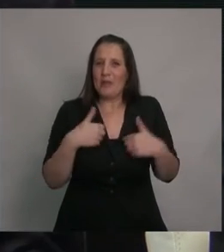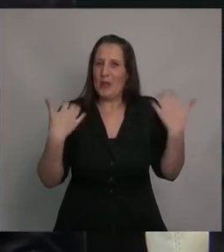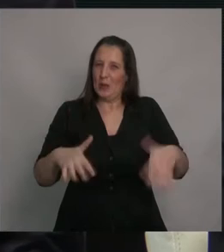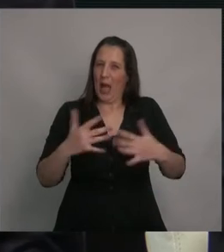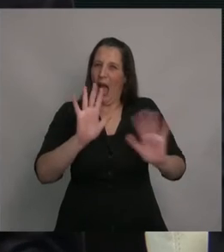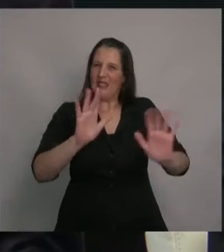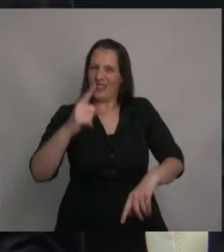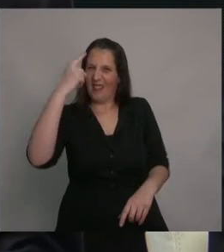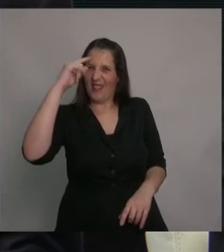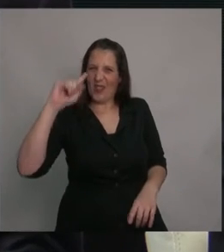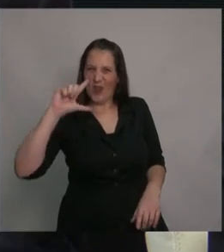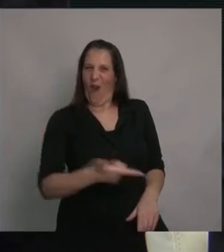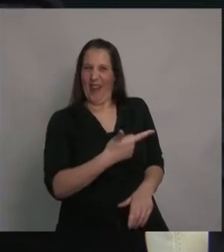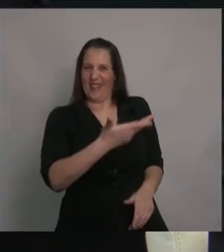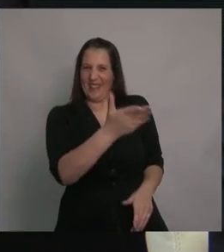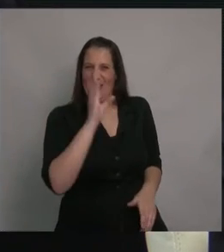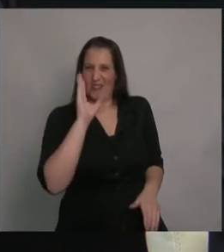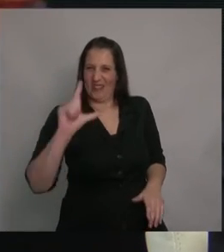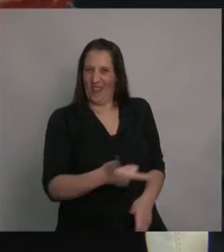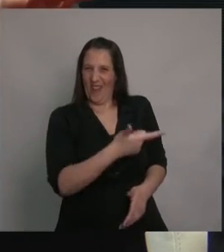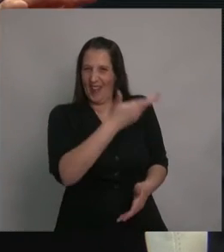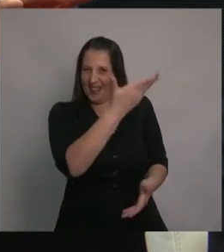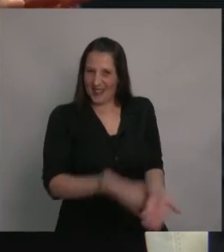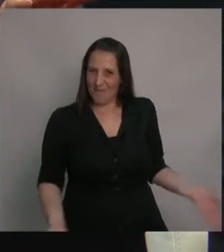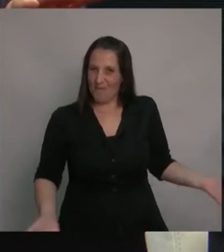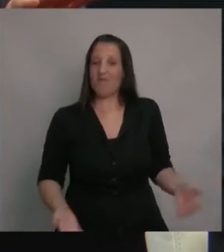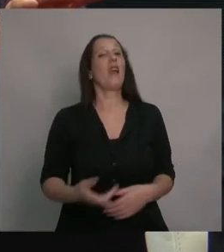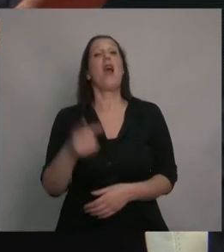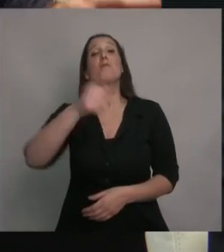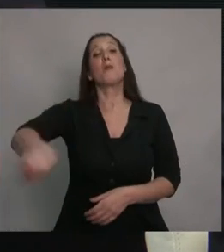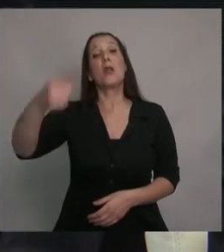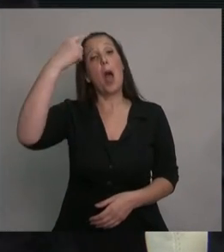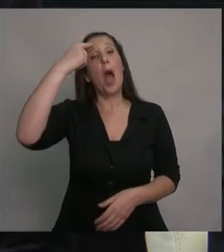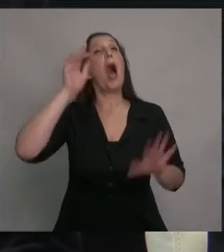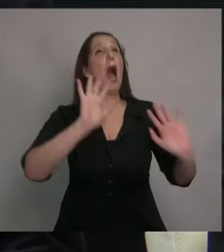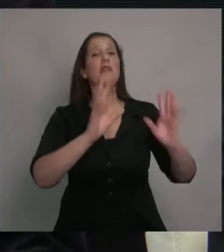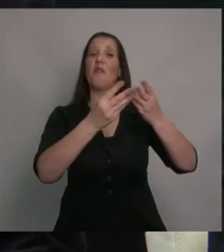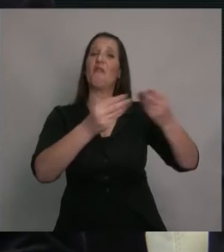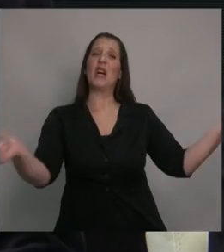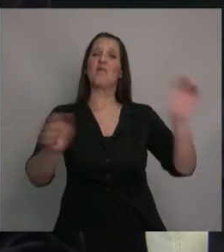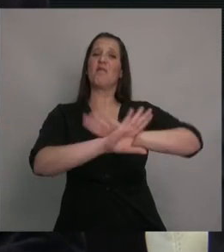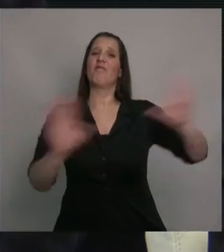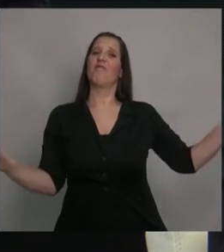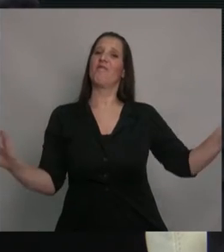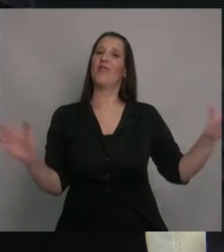son. Y todo el mundo pensó que ese era el fin de la historia.